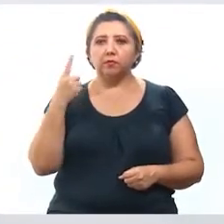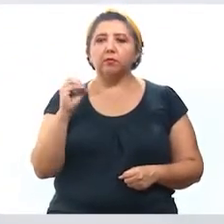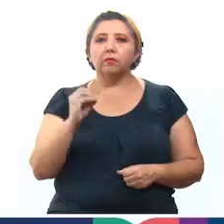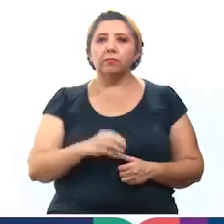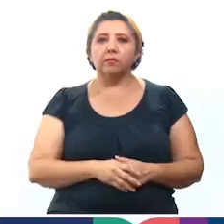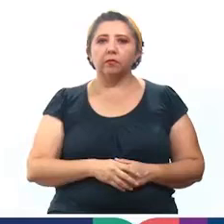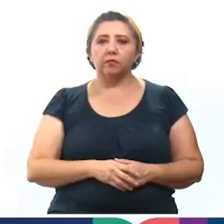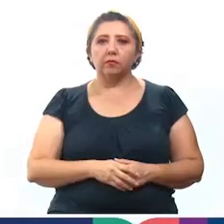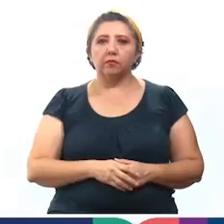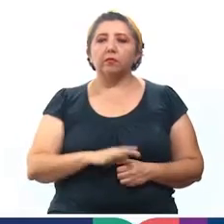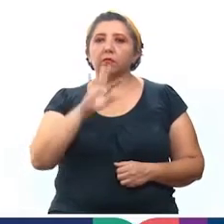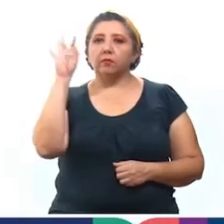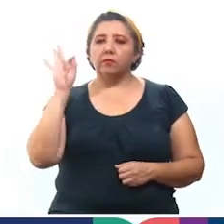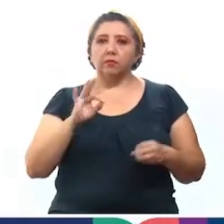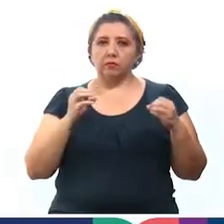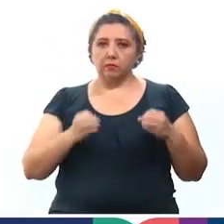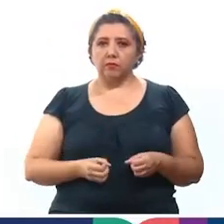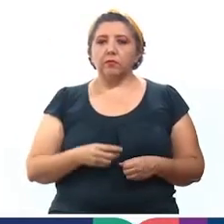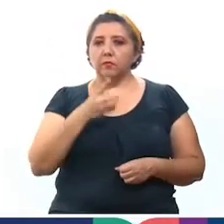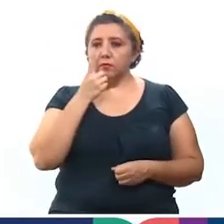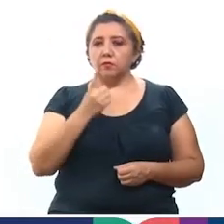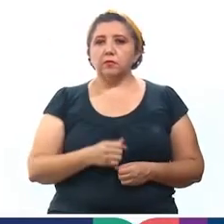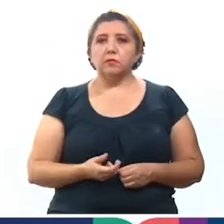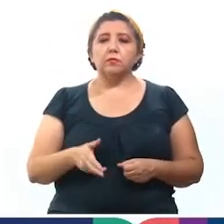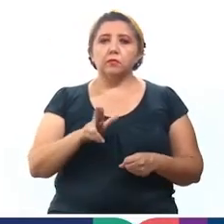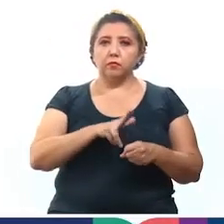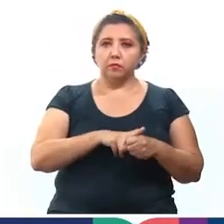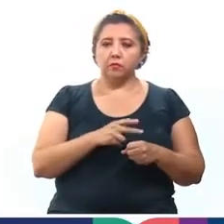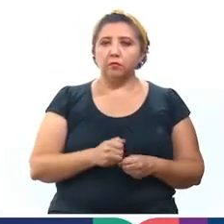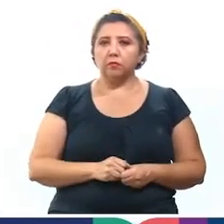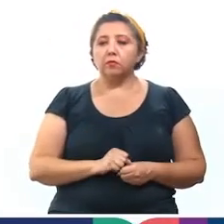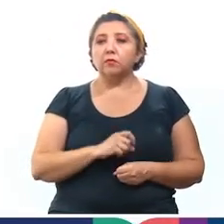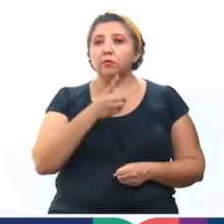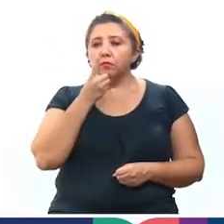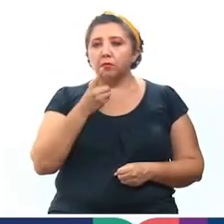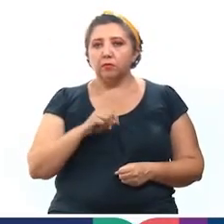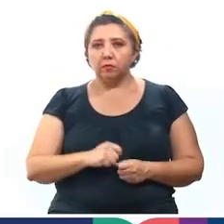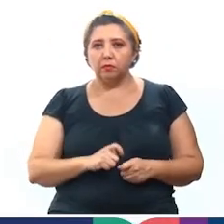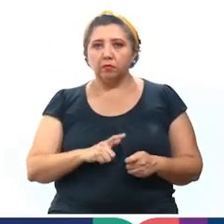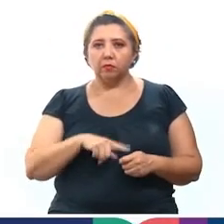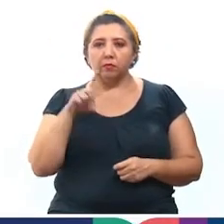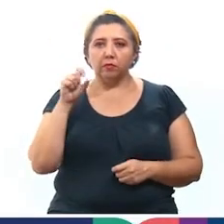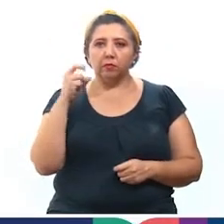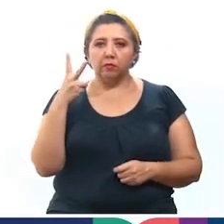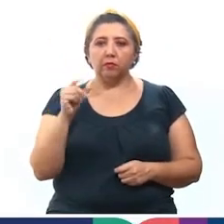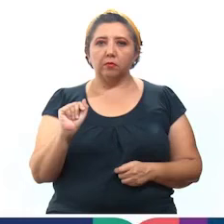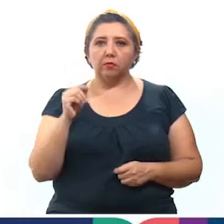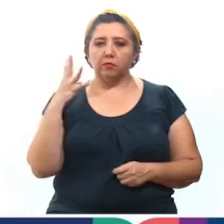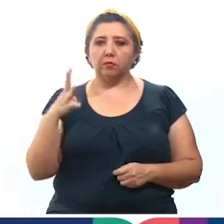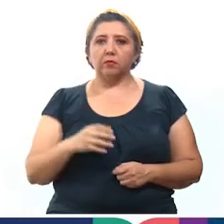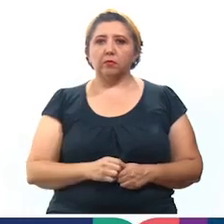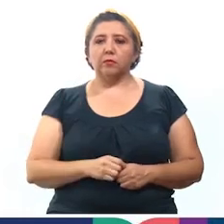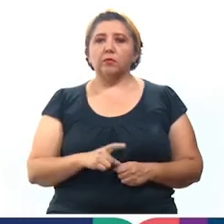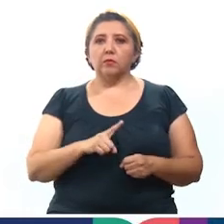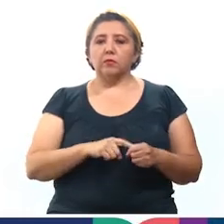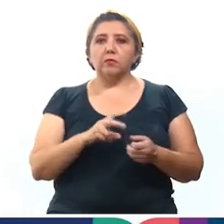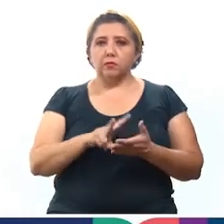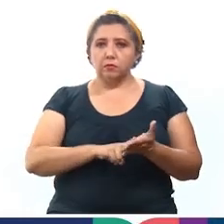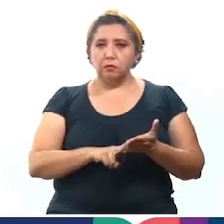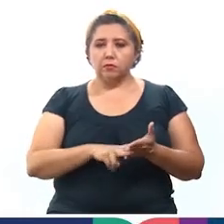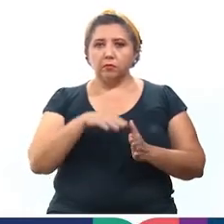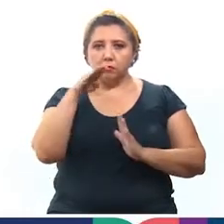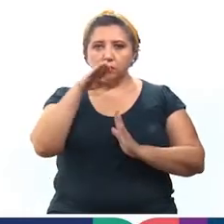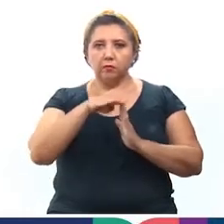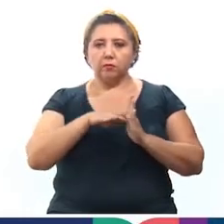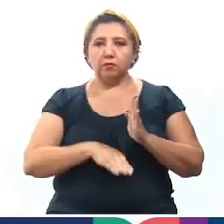octubre. El porcentaje de ocupación de cuidados intensivos total COVID y no COVID es del 22.4%. Está en color verde